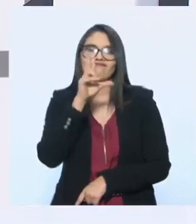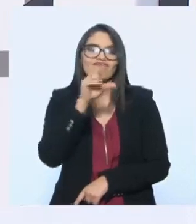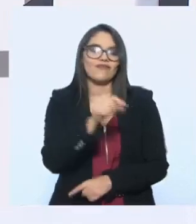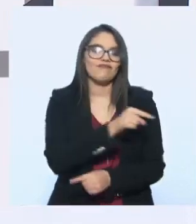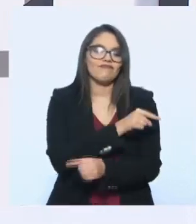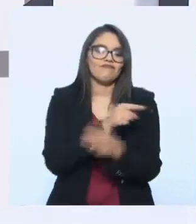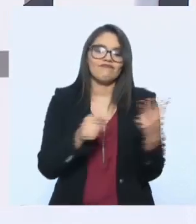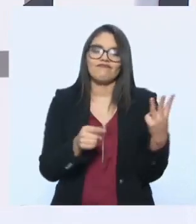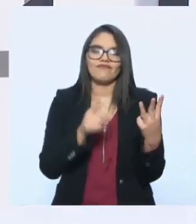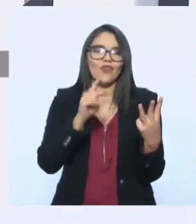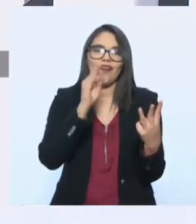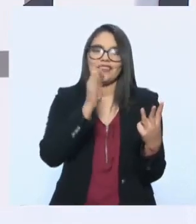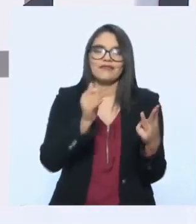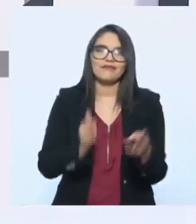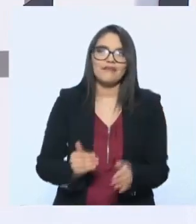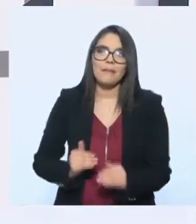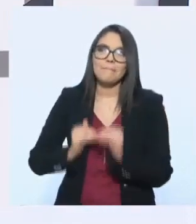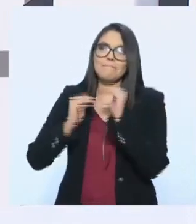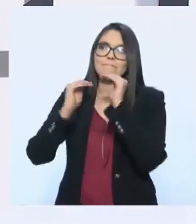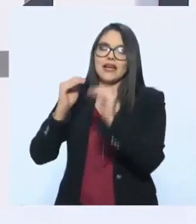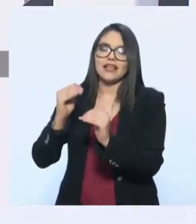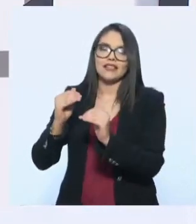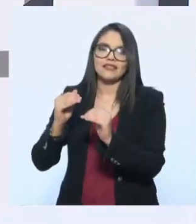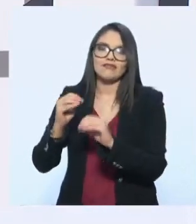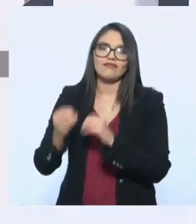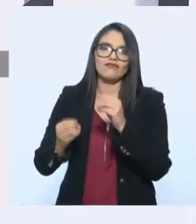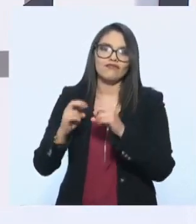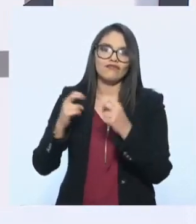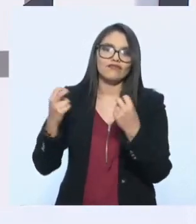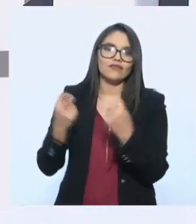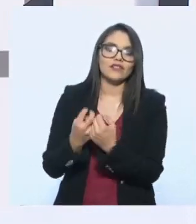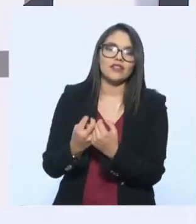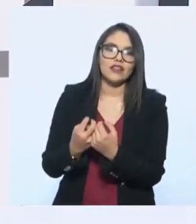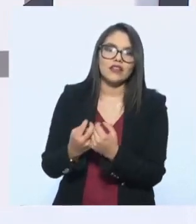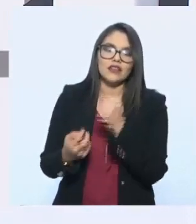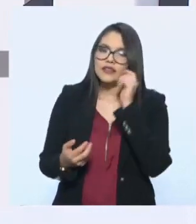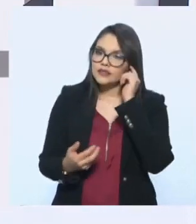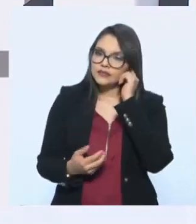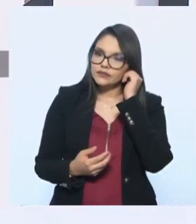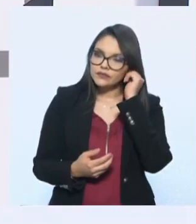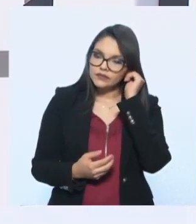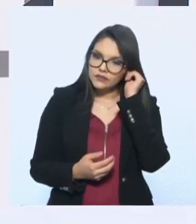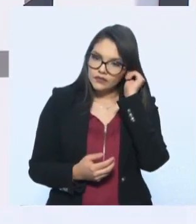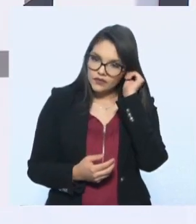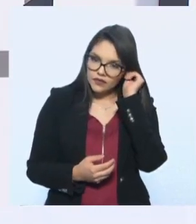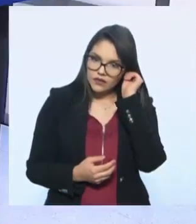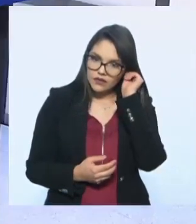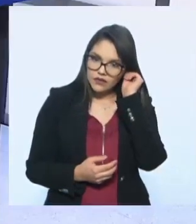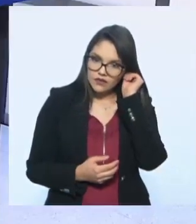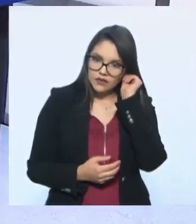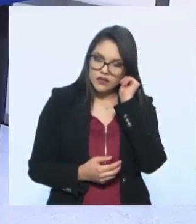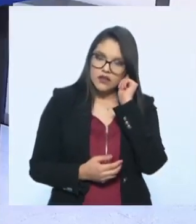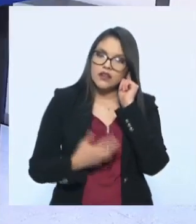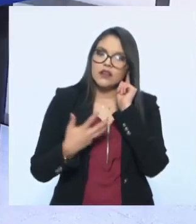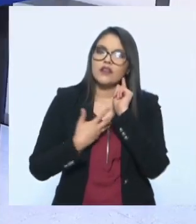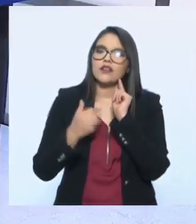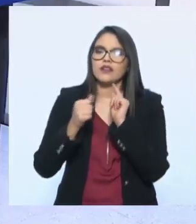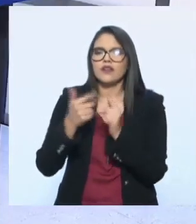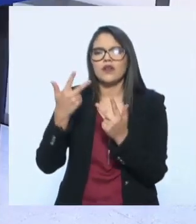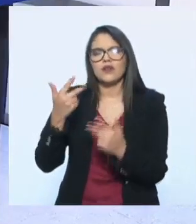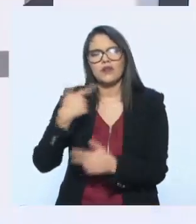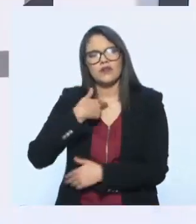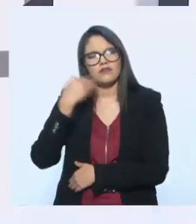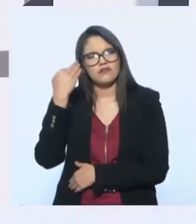estos 3 magistrados. Sí se pudieron ratificar a 5 más, eran 8 los que se tenían que entrar a discusión, pero como te decía, a mí me llamó la atención